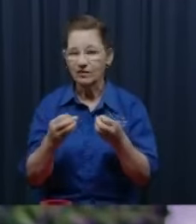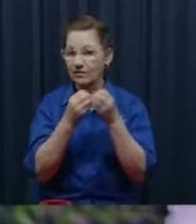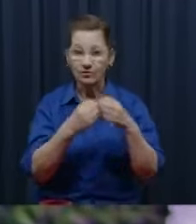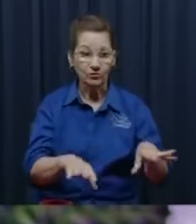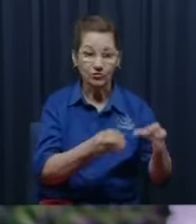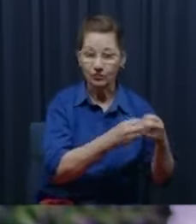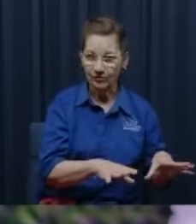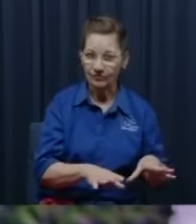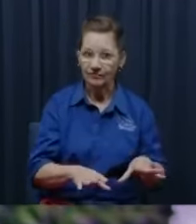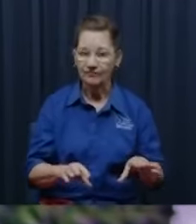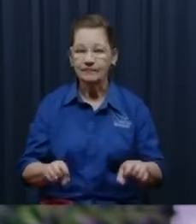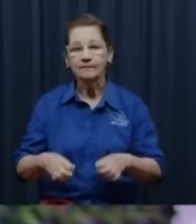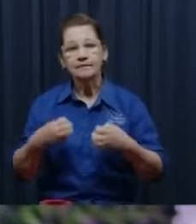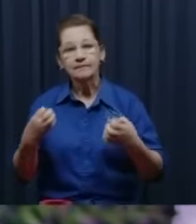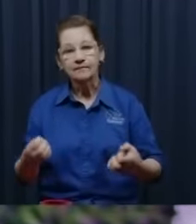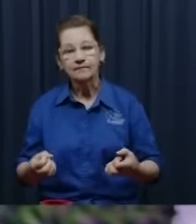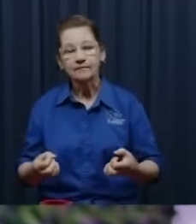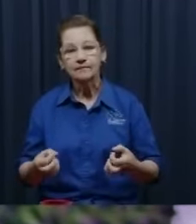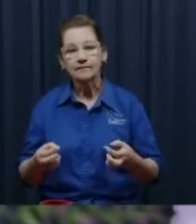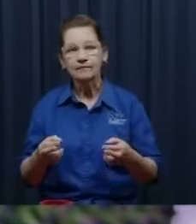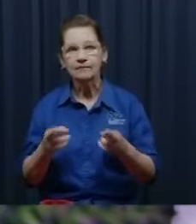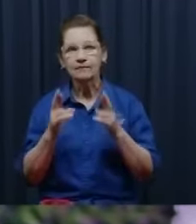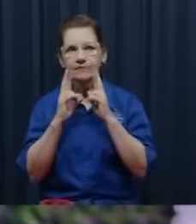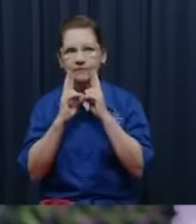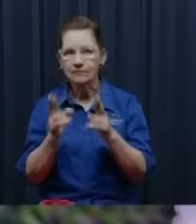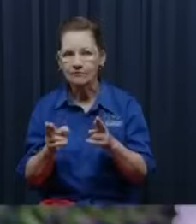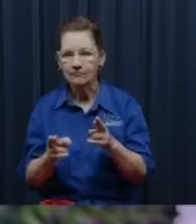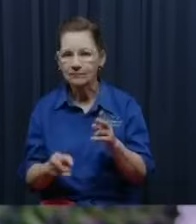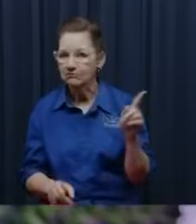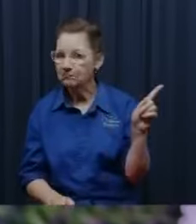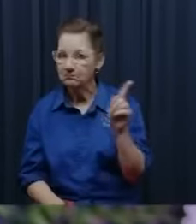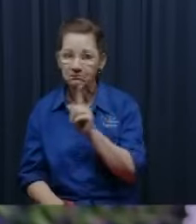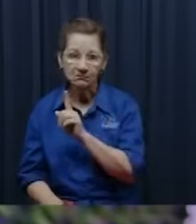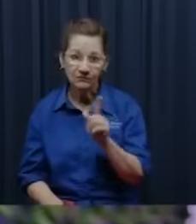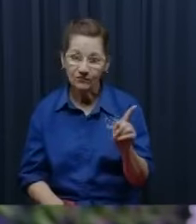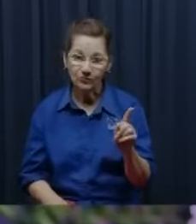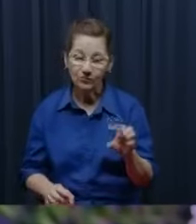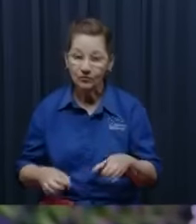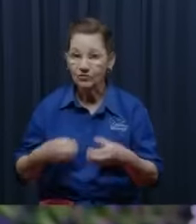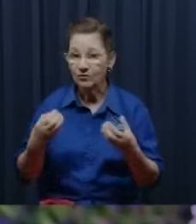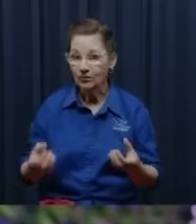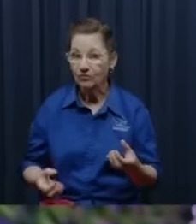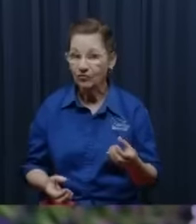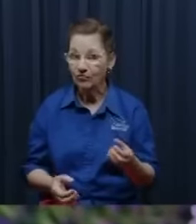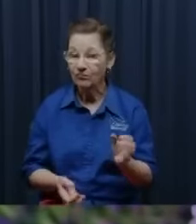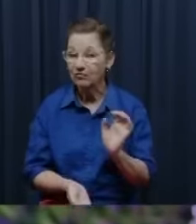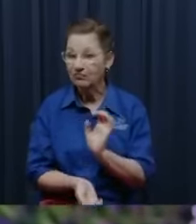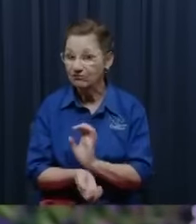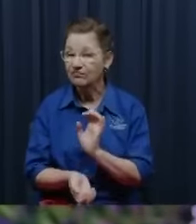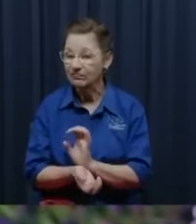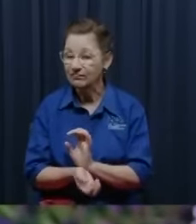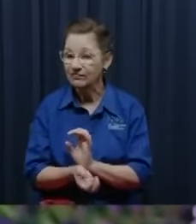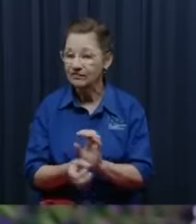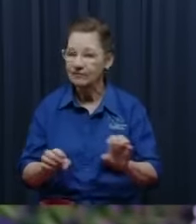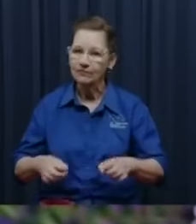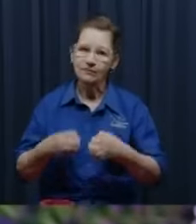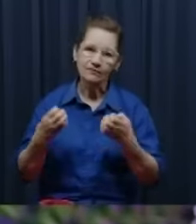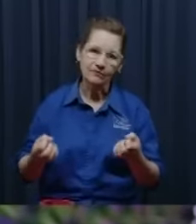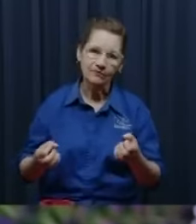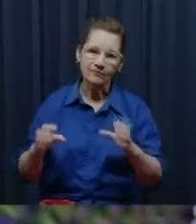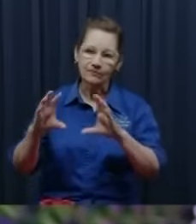responder pero no respondieron eh No como se suponía entonces supuestamente el mundo se